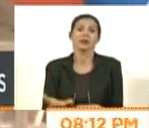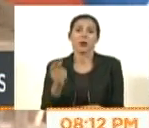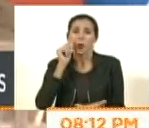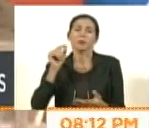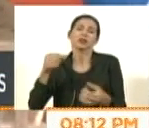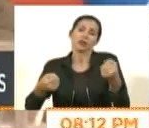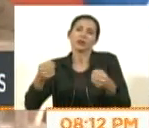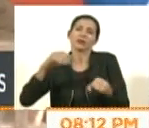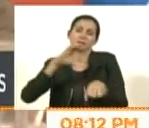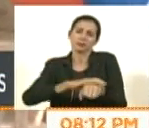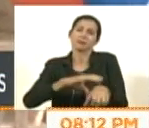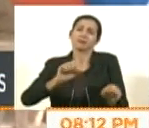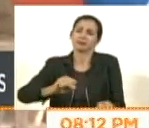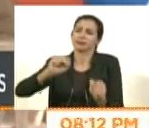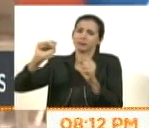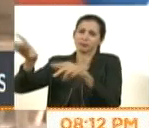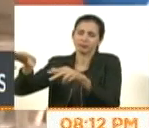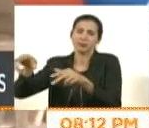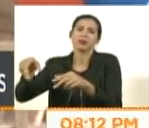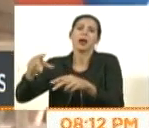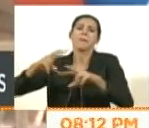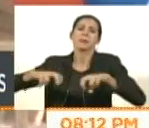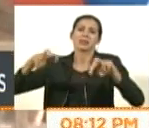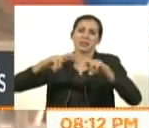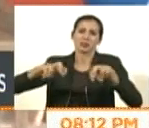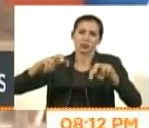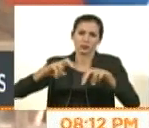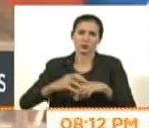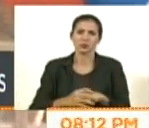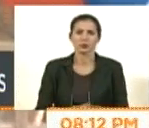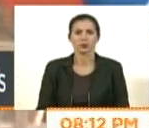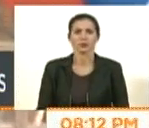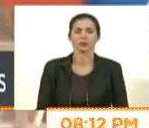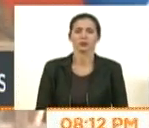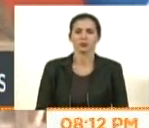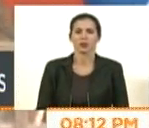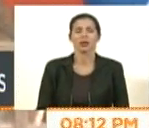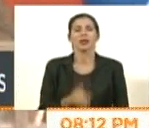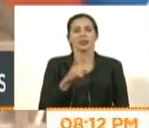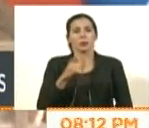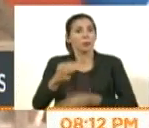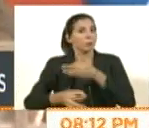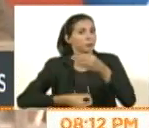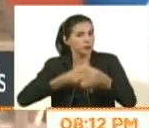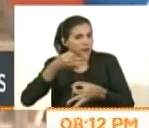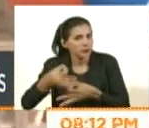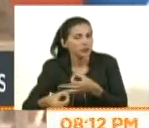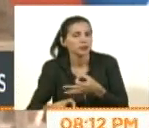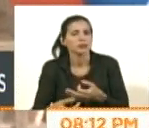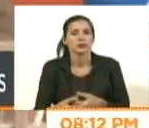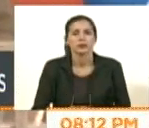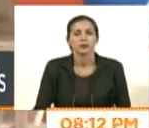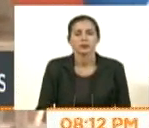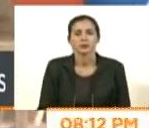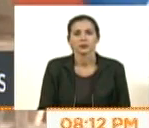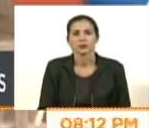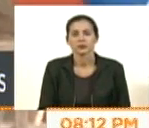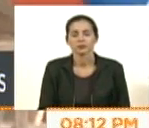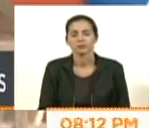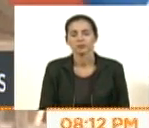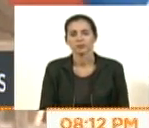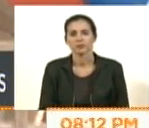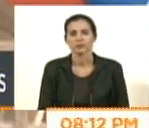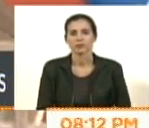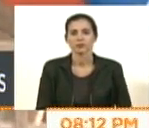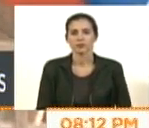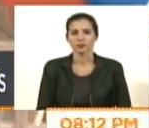las investigaciones necesarias. Es necesario destacar de que